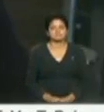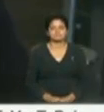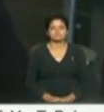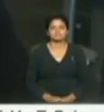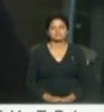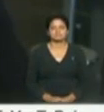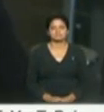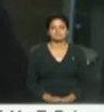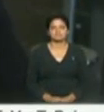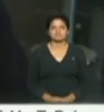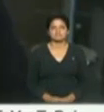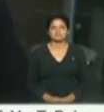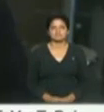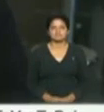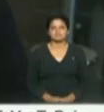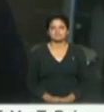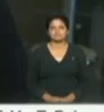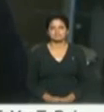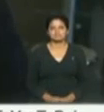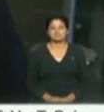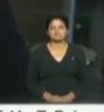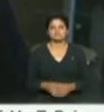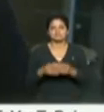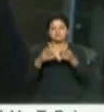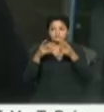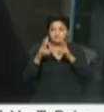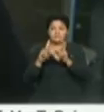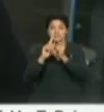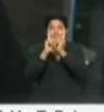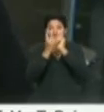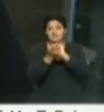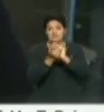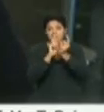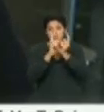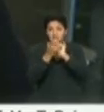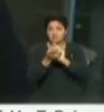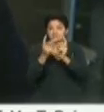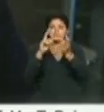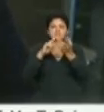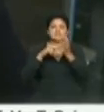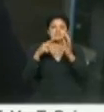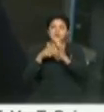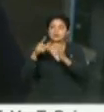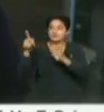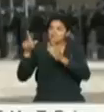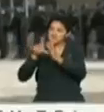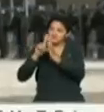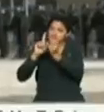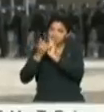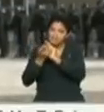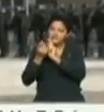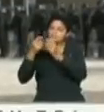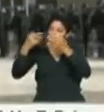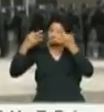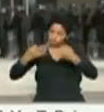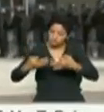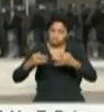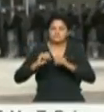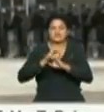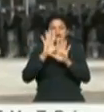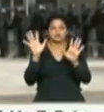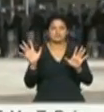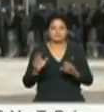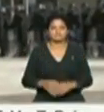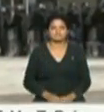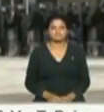finalmente estamos haciendo cambios, reformas para hacer un proceso de transición justo, pero sobre todo claro. Con esta normativa se